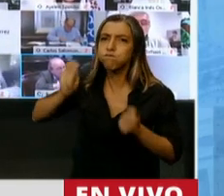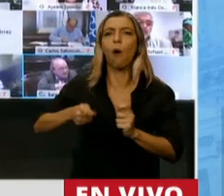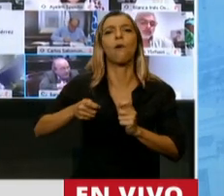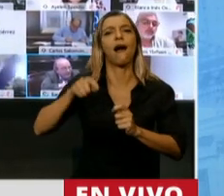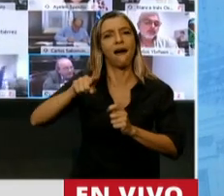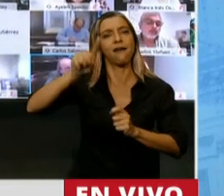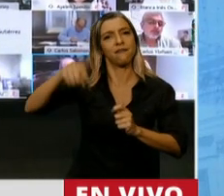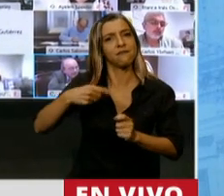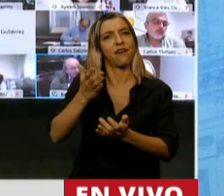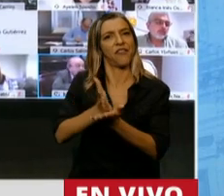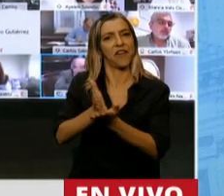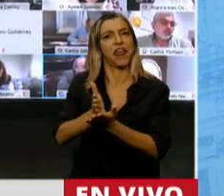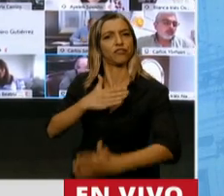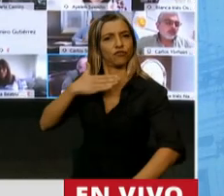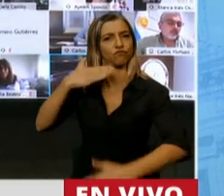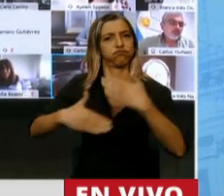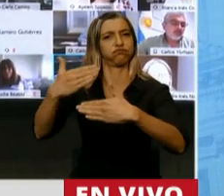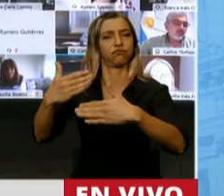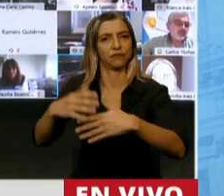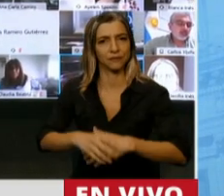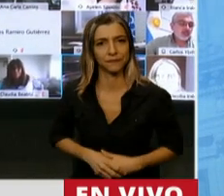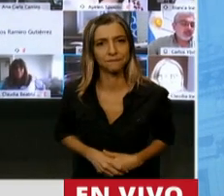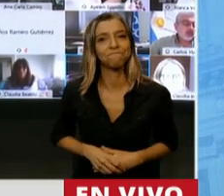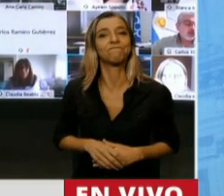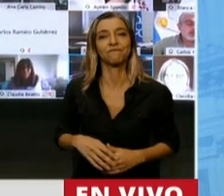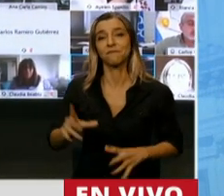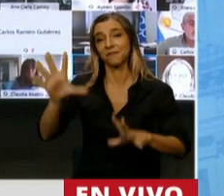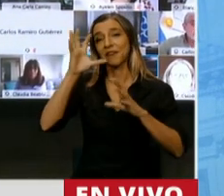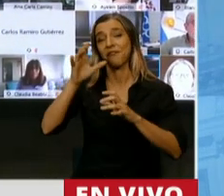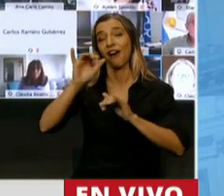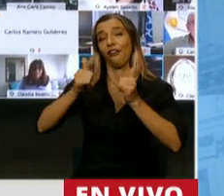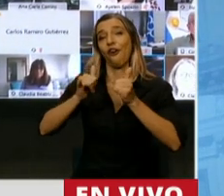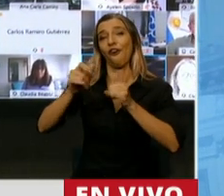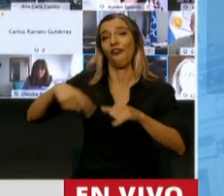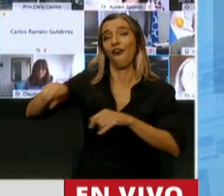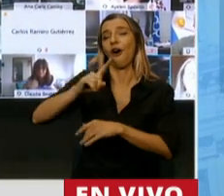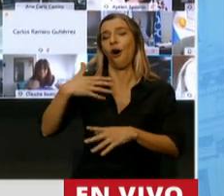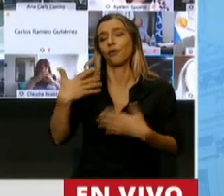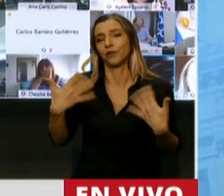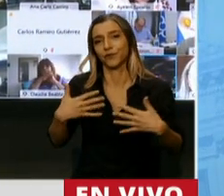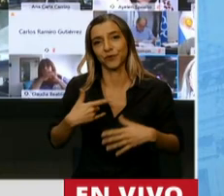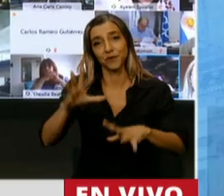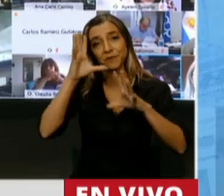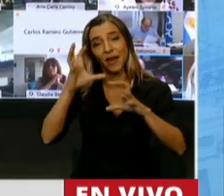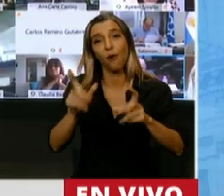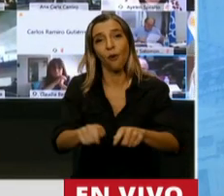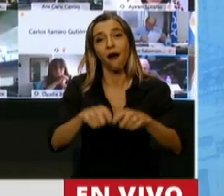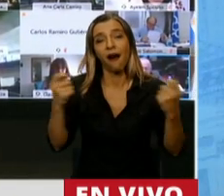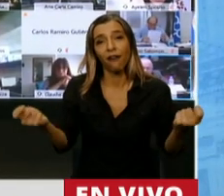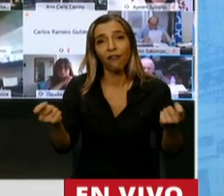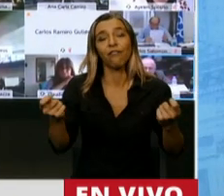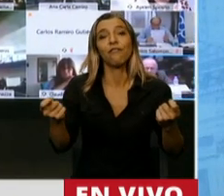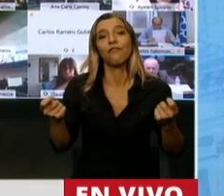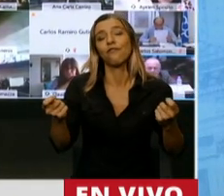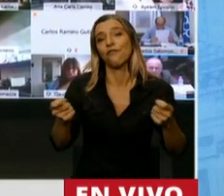que también entusiasmó a los jóvenes. Yo recuerdo todavía los artículos de La Nación calificando la política